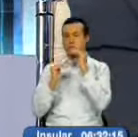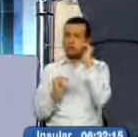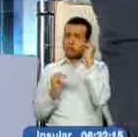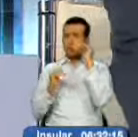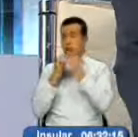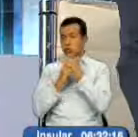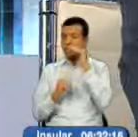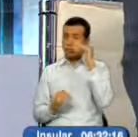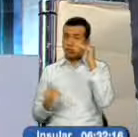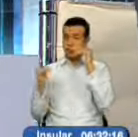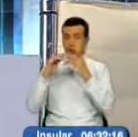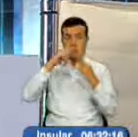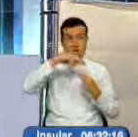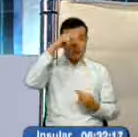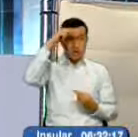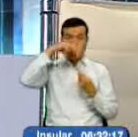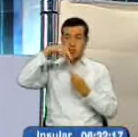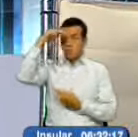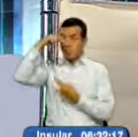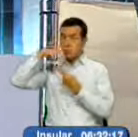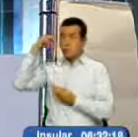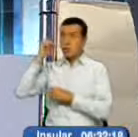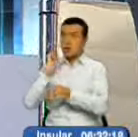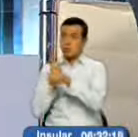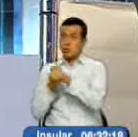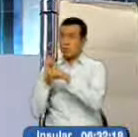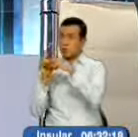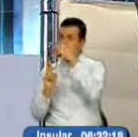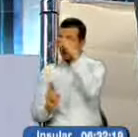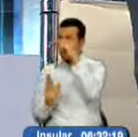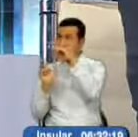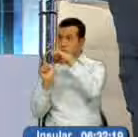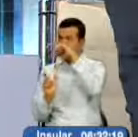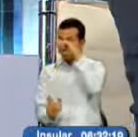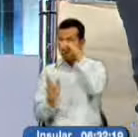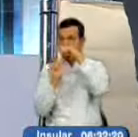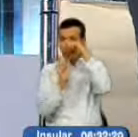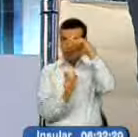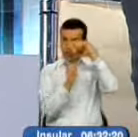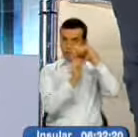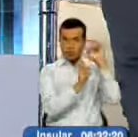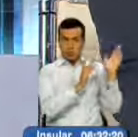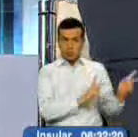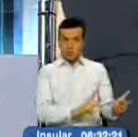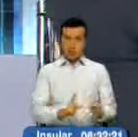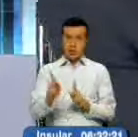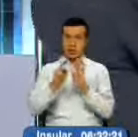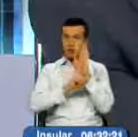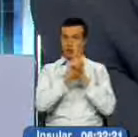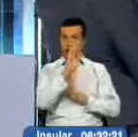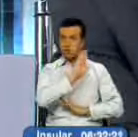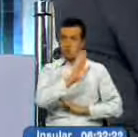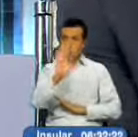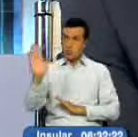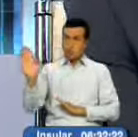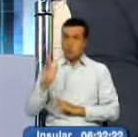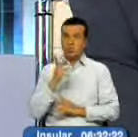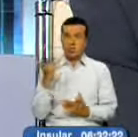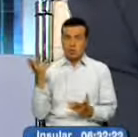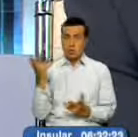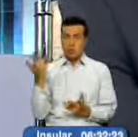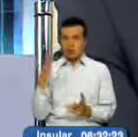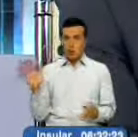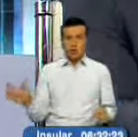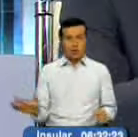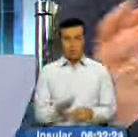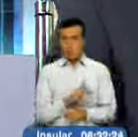asimetrías y que cada región tenga su especificidad de acuerdo a sus particularidades, sus planes de desarrollo y hubiera